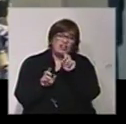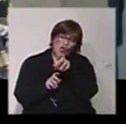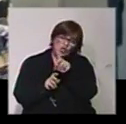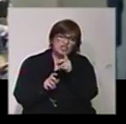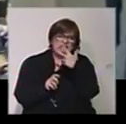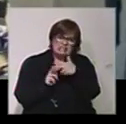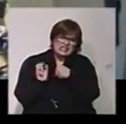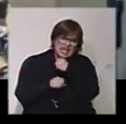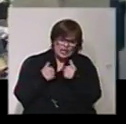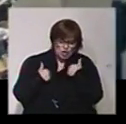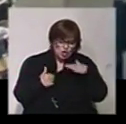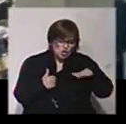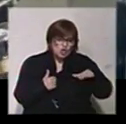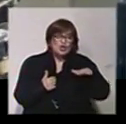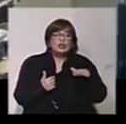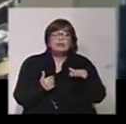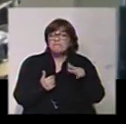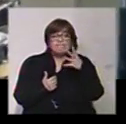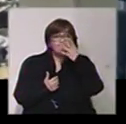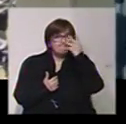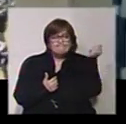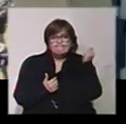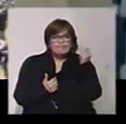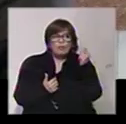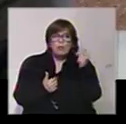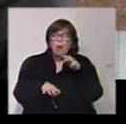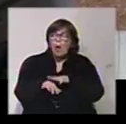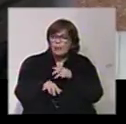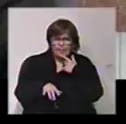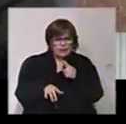12, 13 años. No recuerdo el momento en que dije,